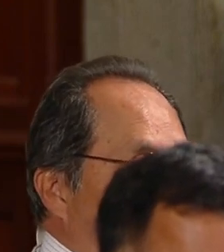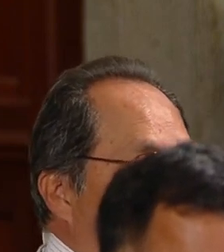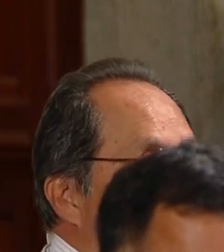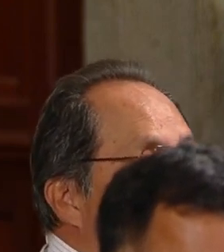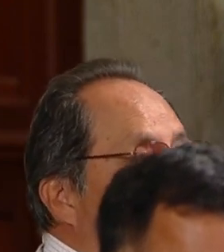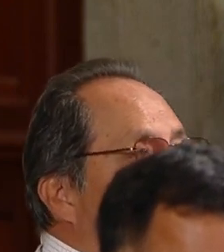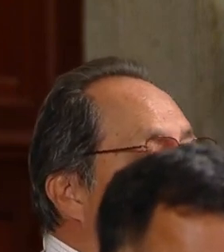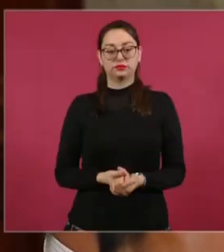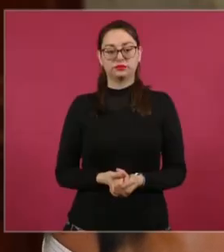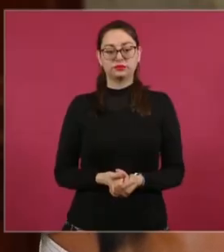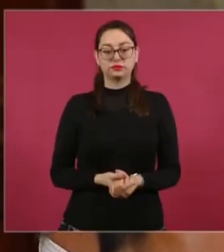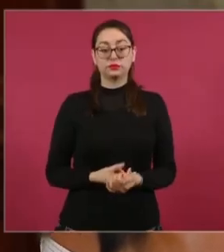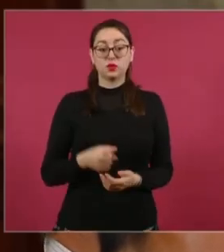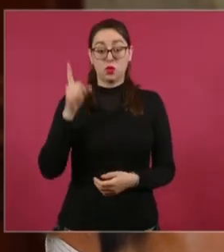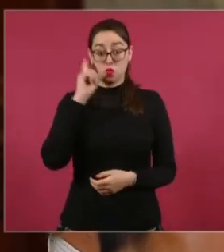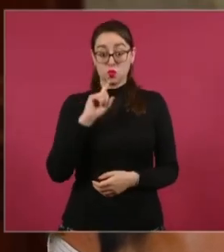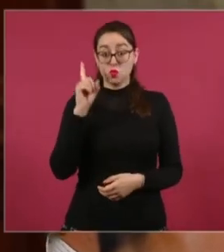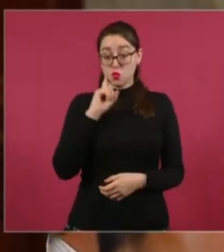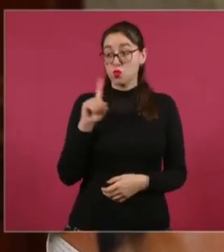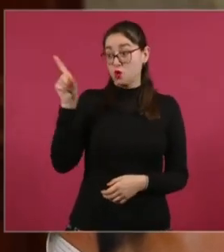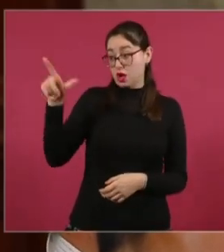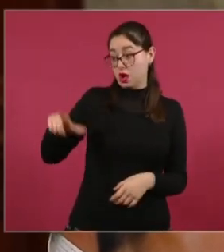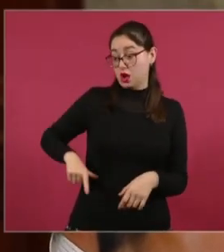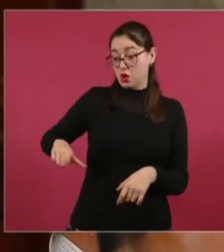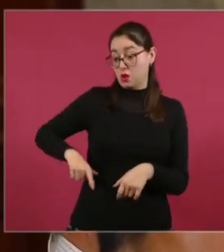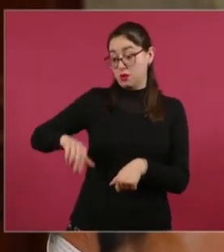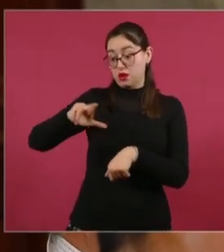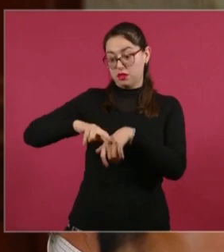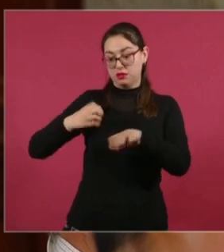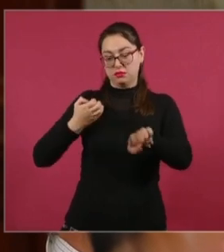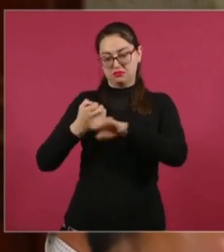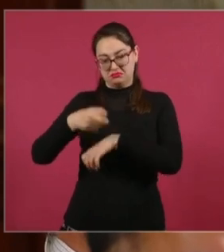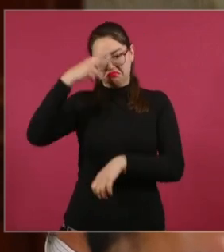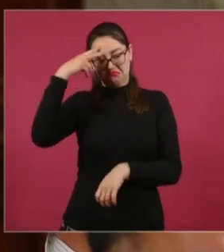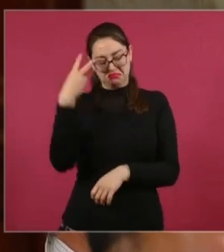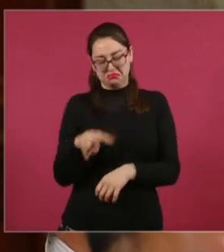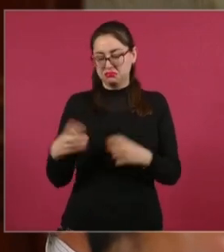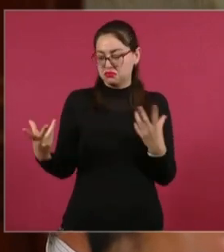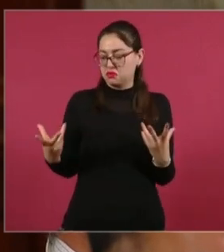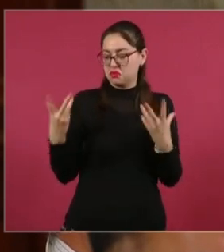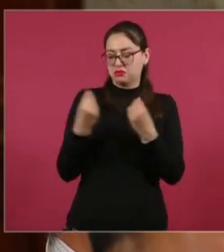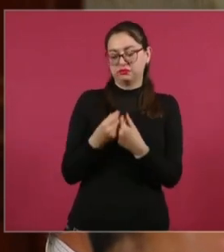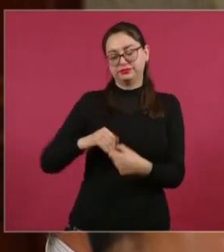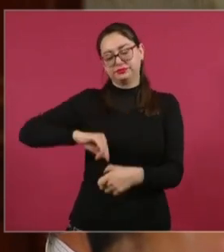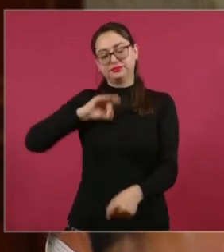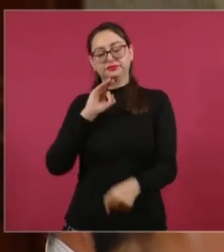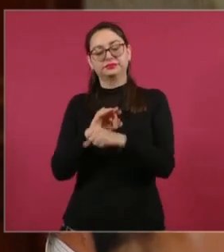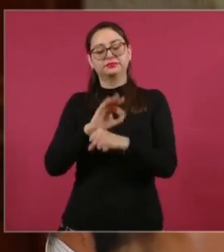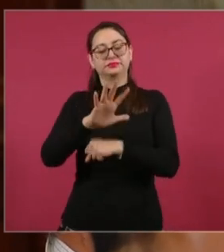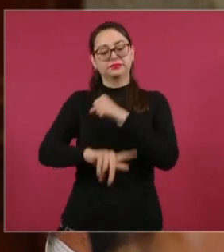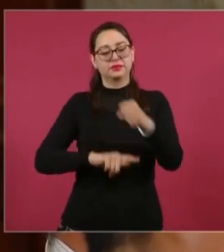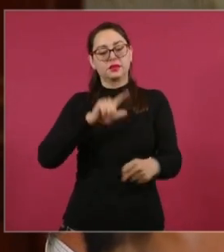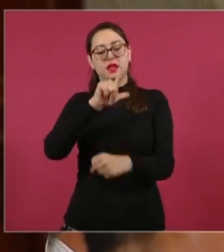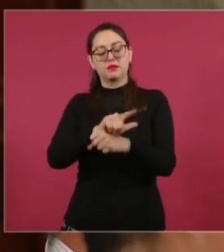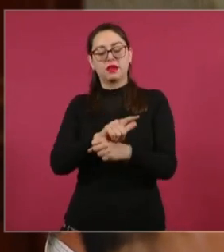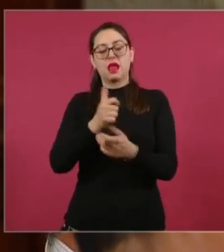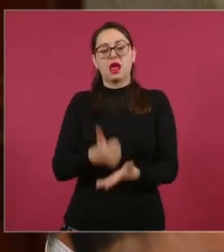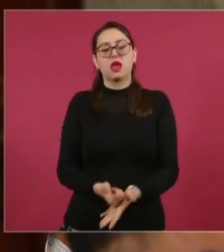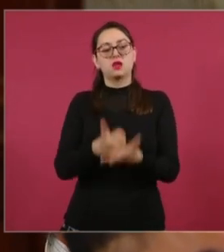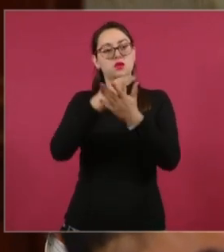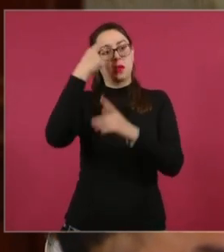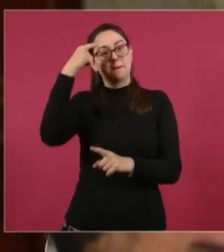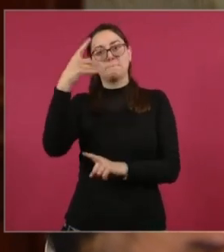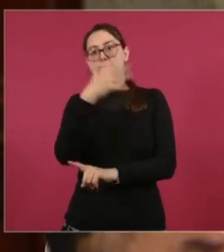en relación con el trato digno a los animales, un paso trascendental que coadyuvará a la reconstrucción y